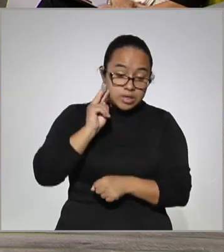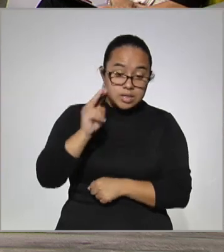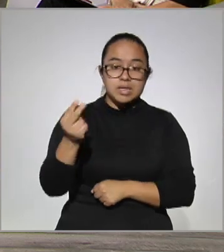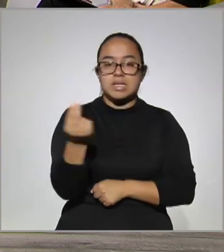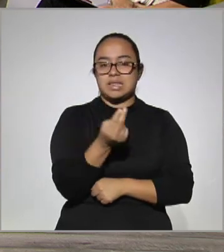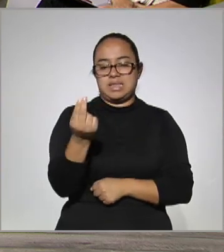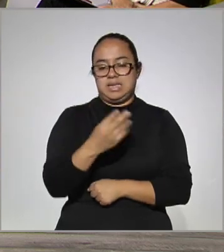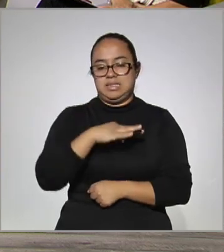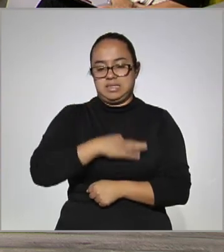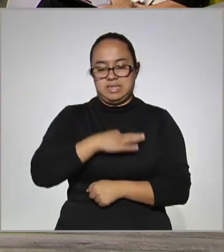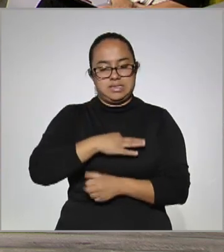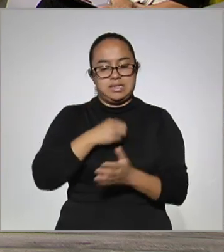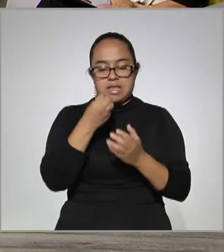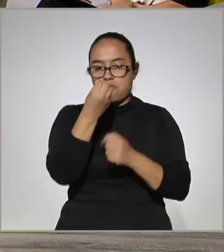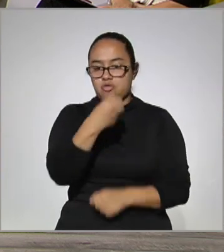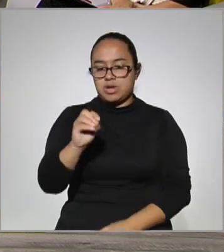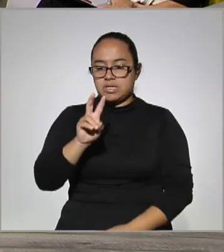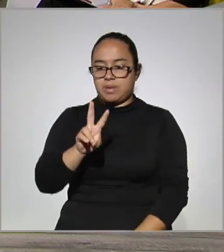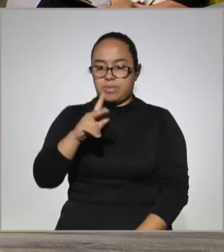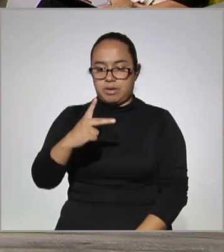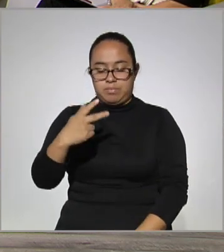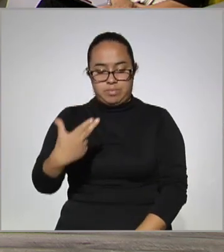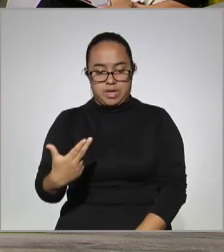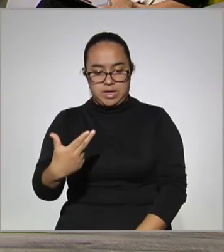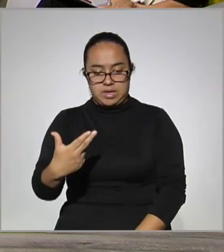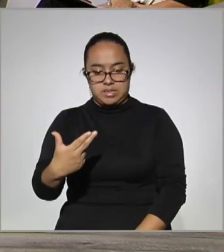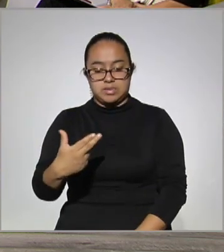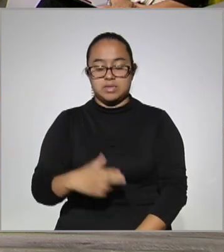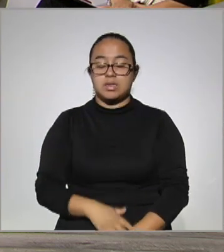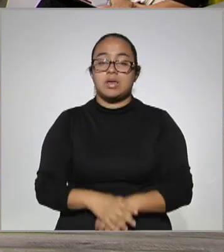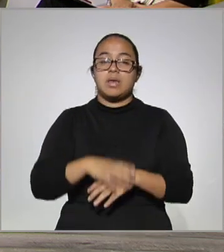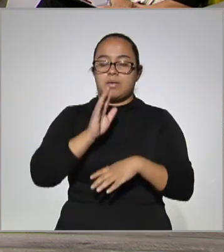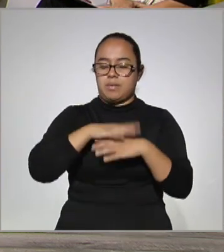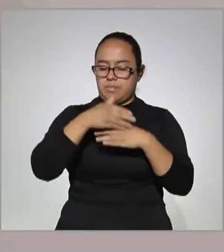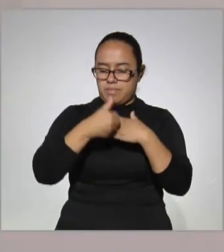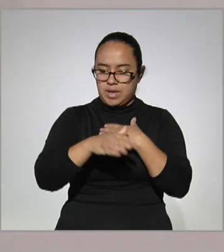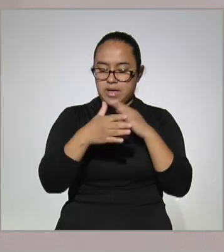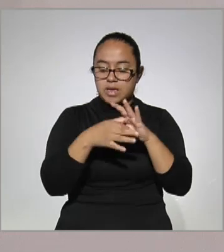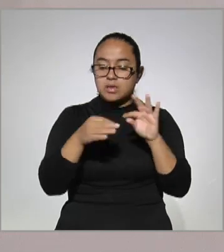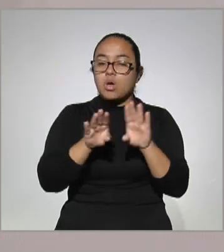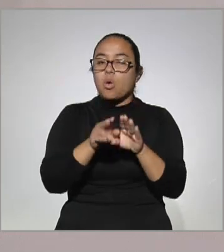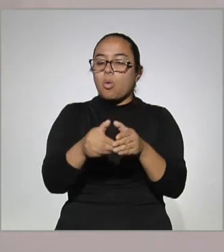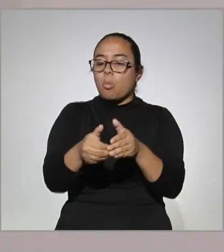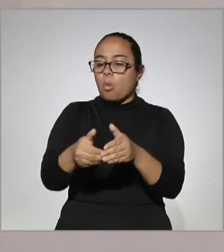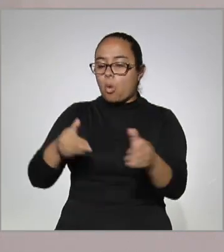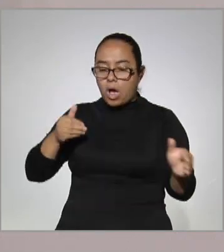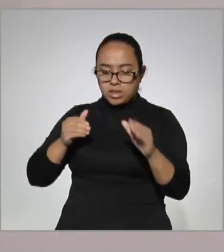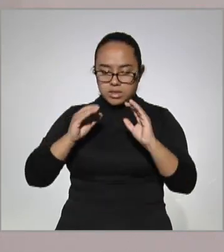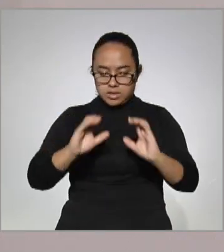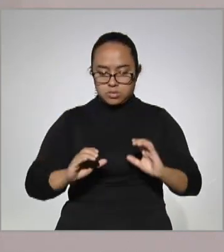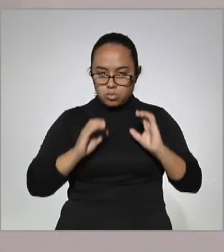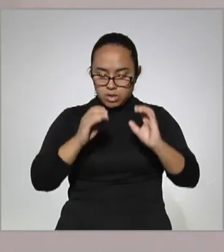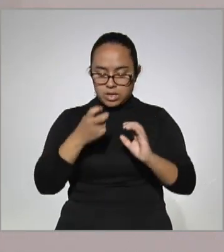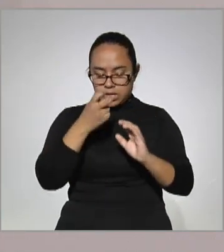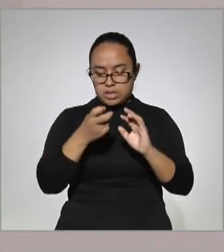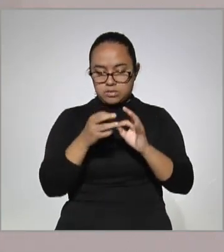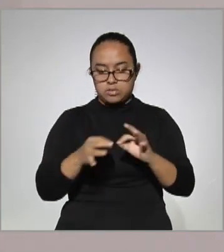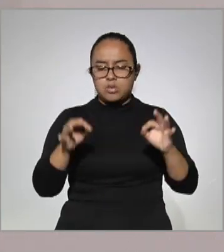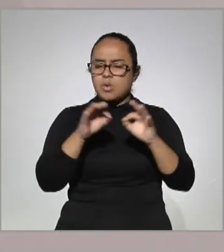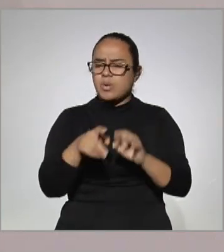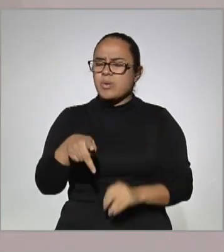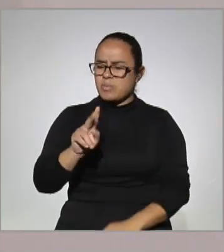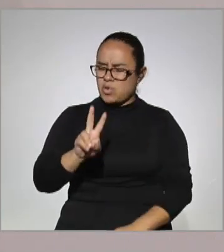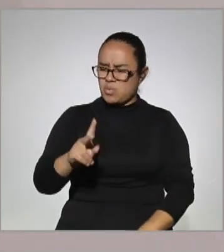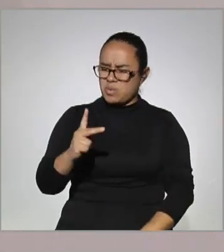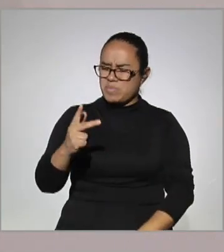tener infección por virus de papiloma. Más adelante vamos a hablar de la prevención, que es bien importante. ¿Cómo se adquiere el virus